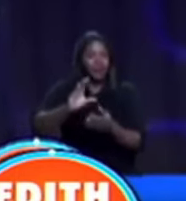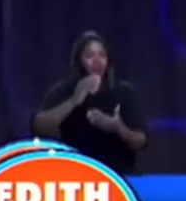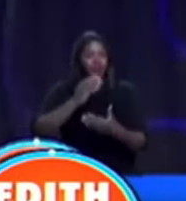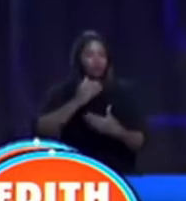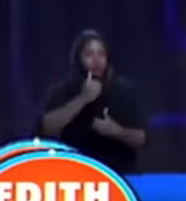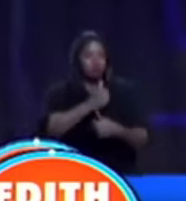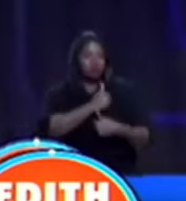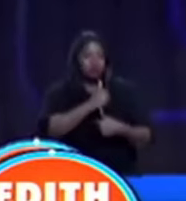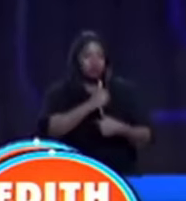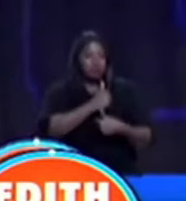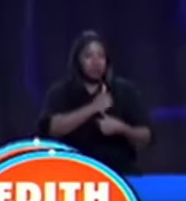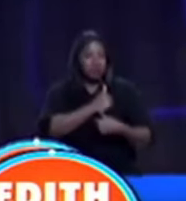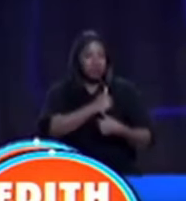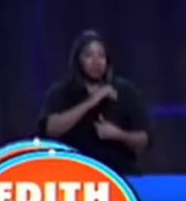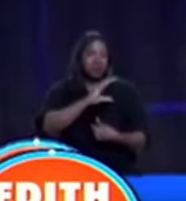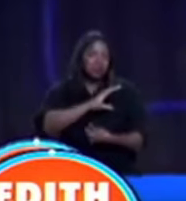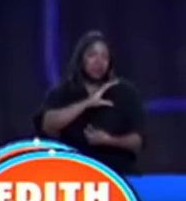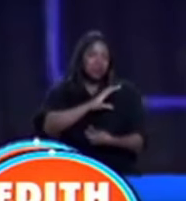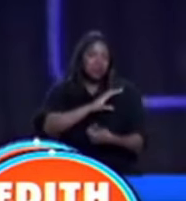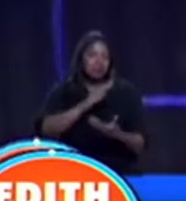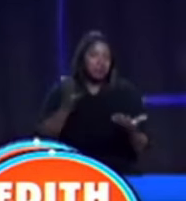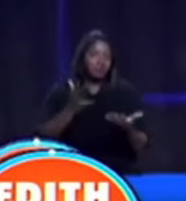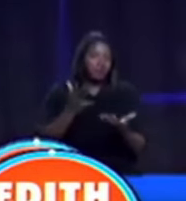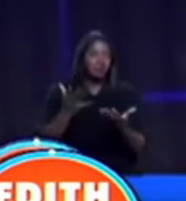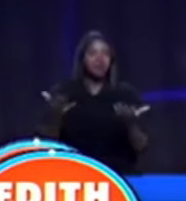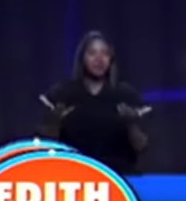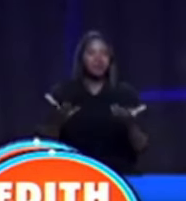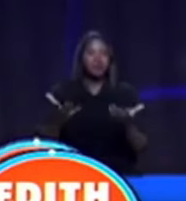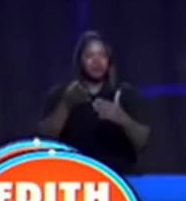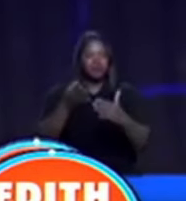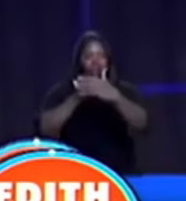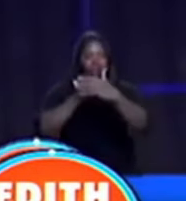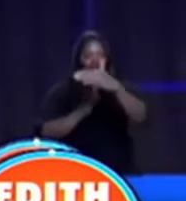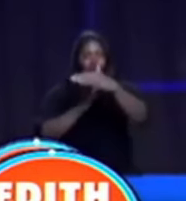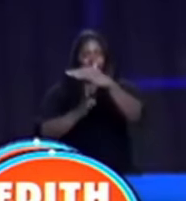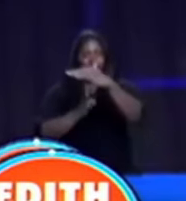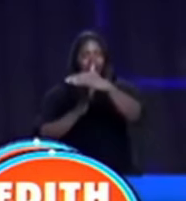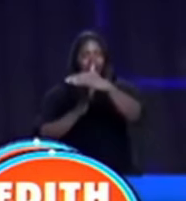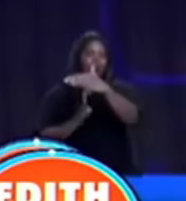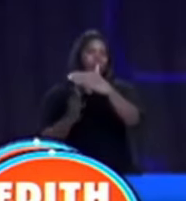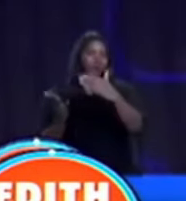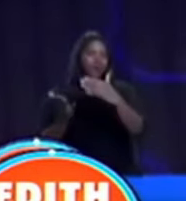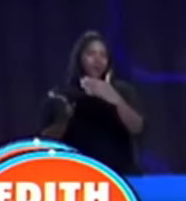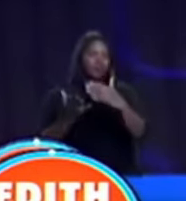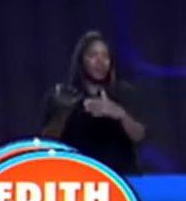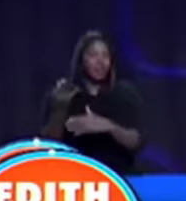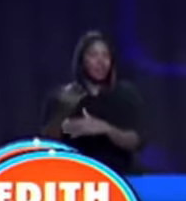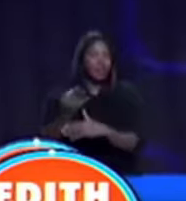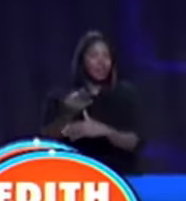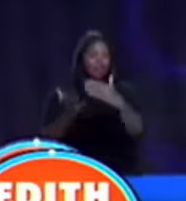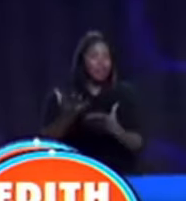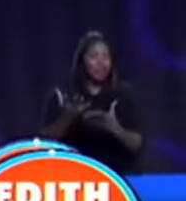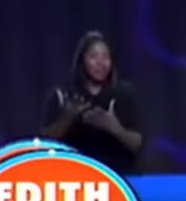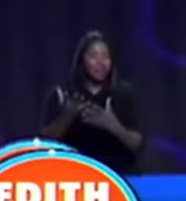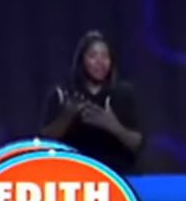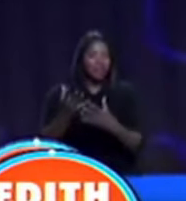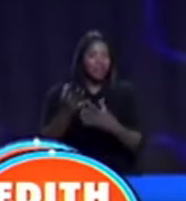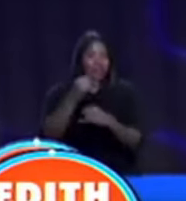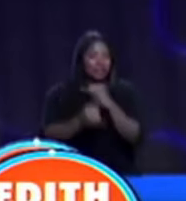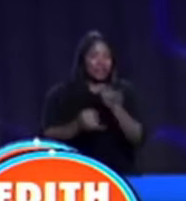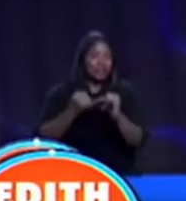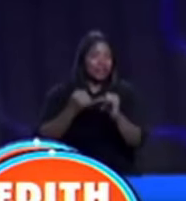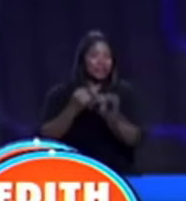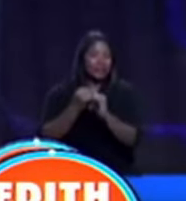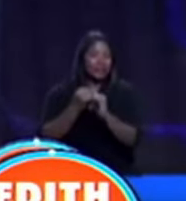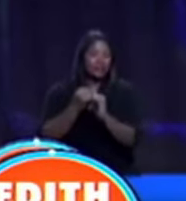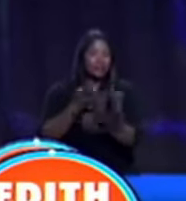militares apostados en la frontera. En todo caso, tenemos una ley de migración muy clara. Y la verdad es que ante presiones internacionales